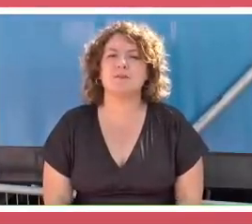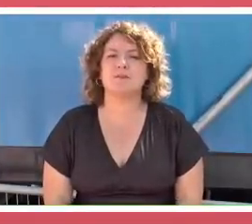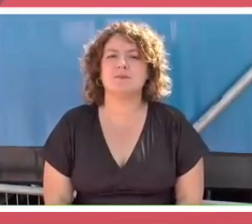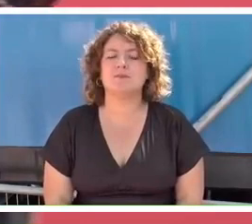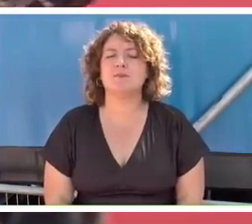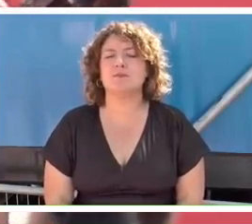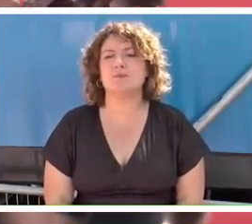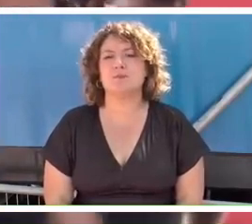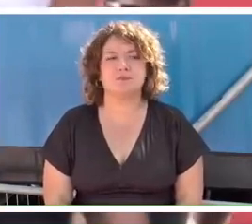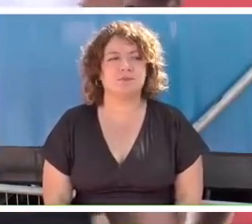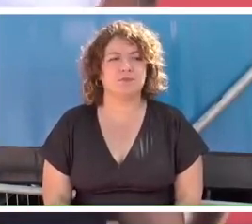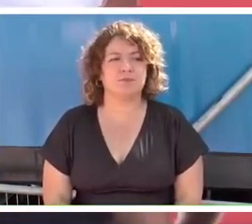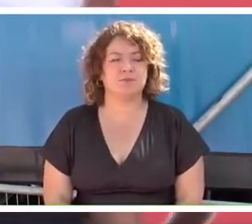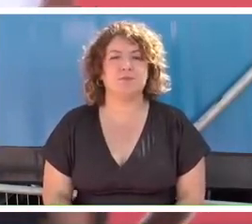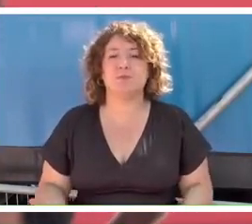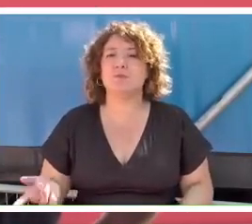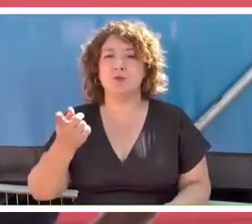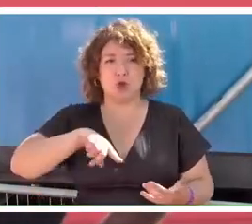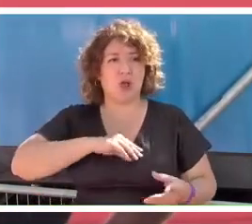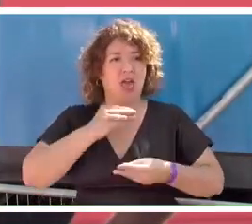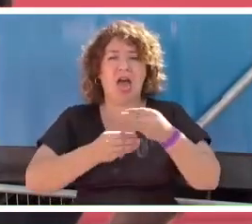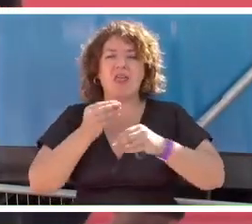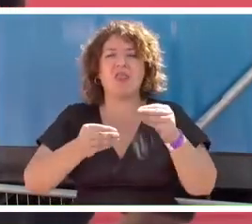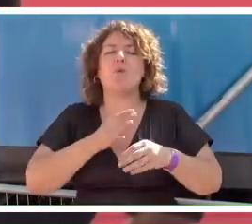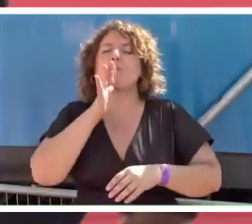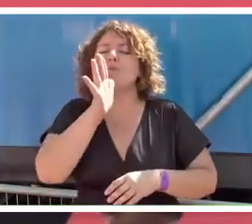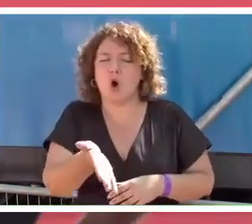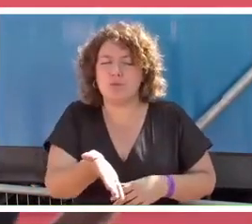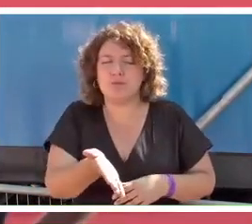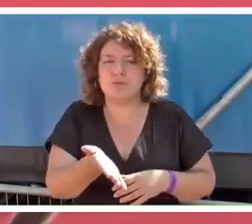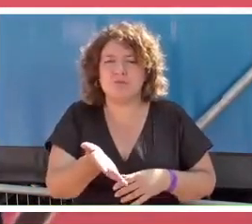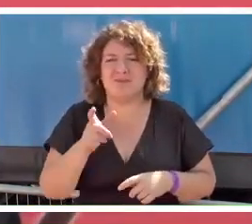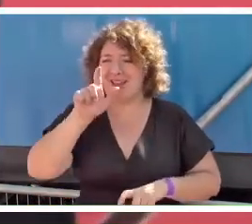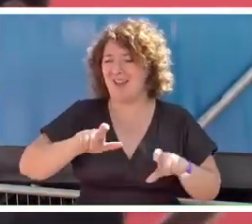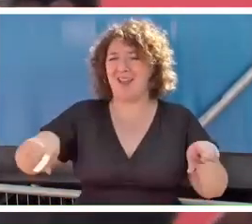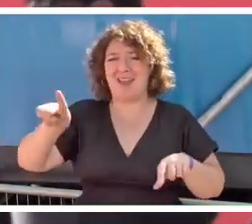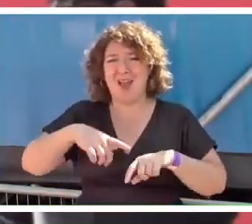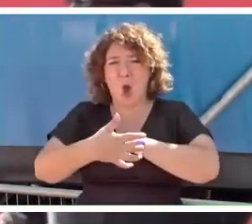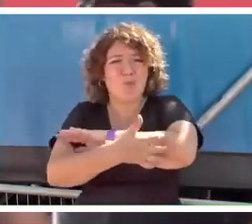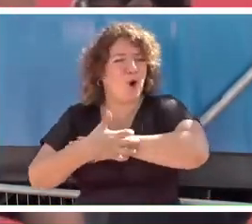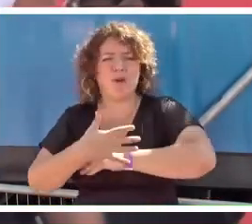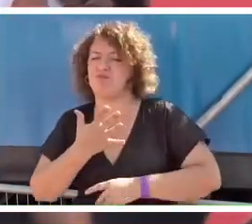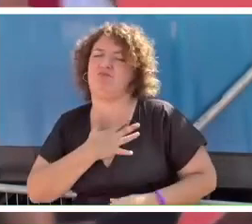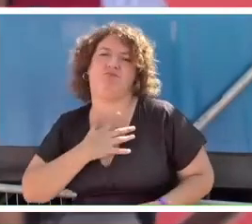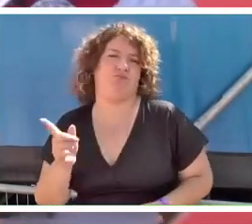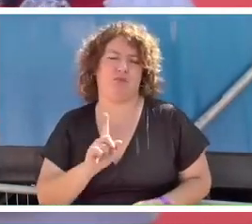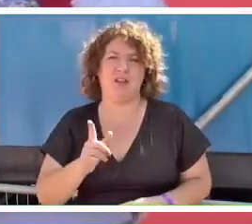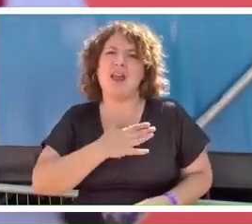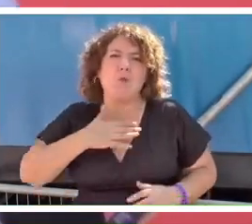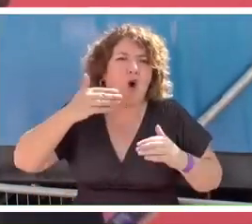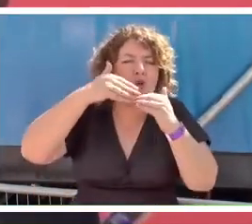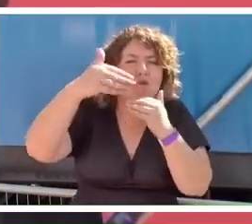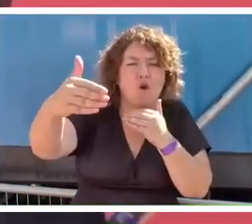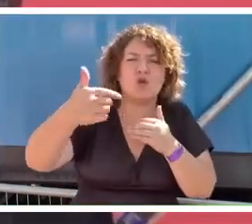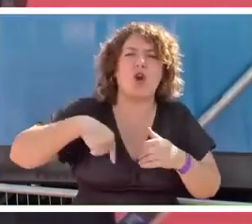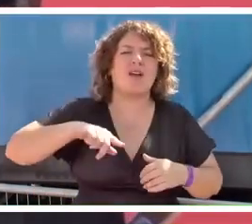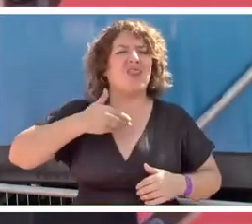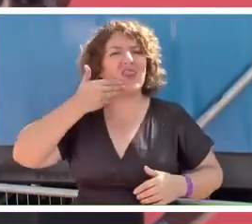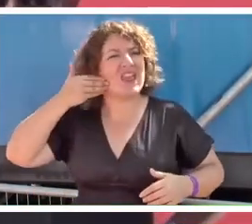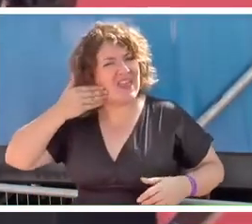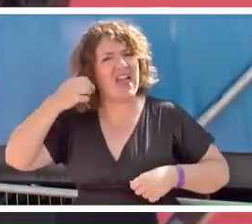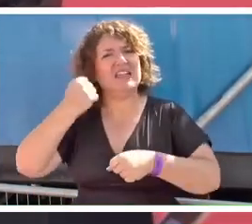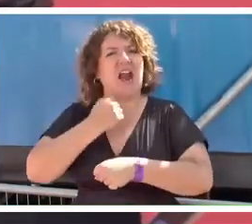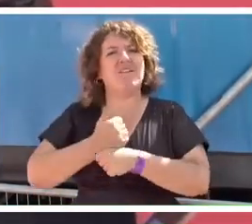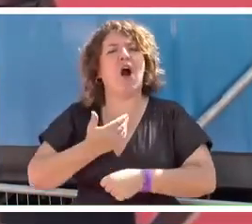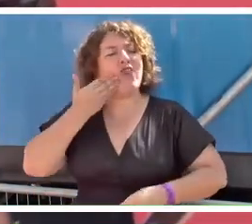lo vamos a hacer porque no queremos un país en el que la gente sea pobre. Queremos futuro, dignidad,